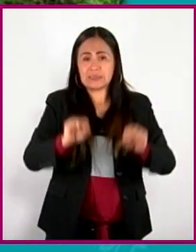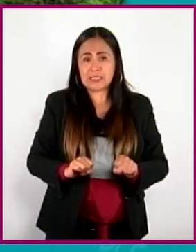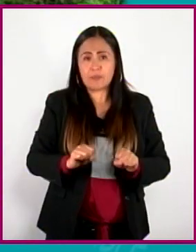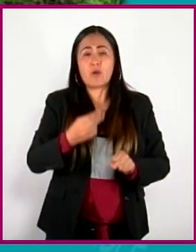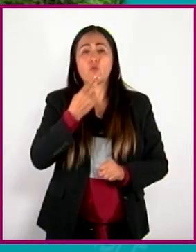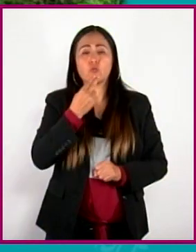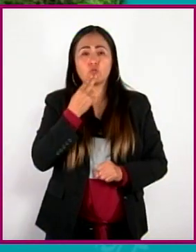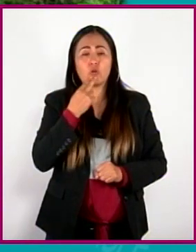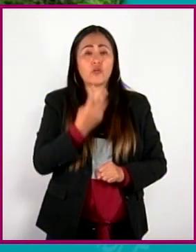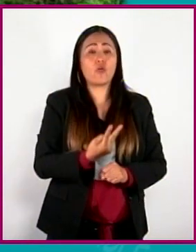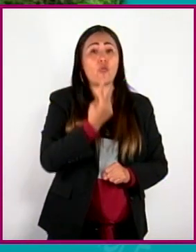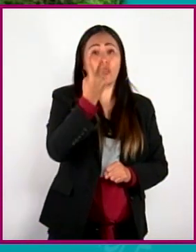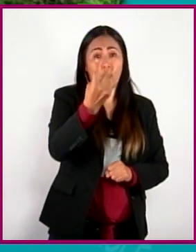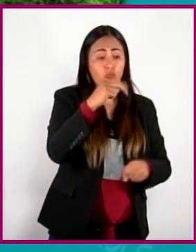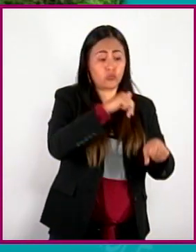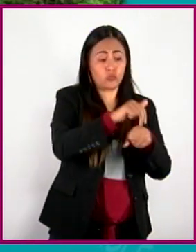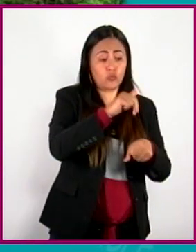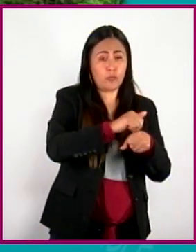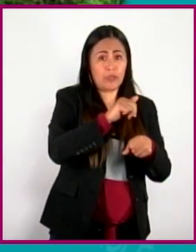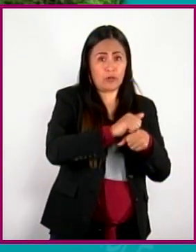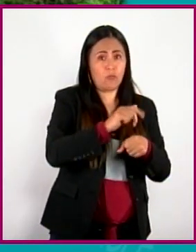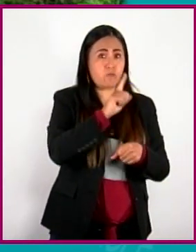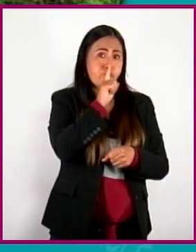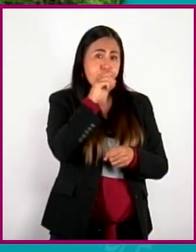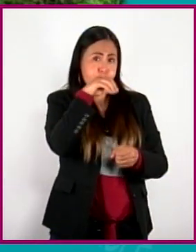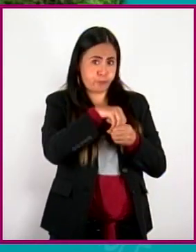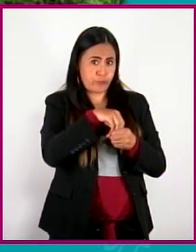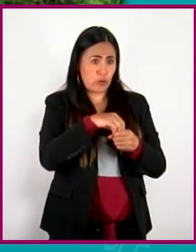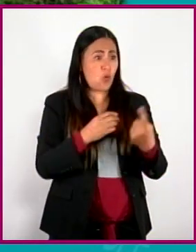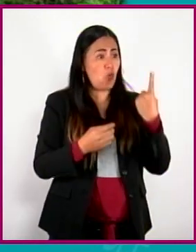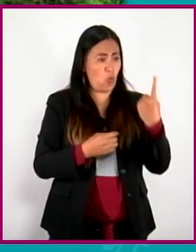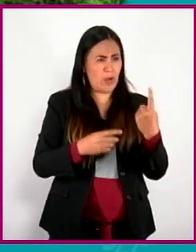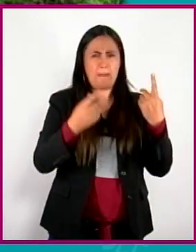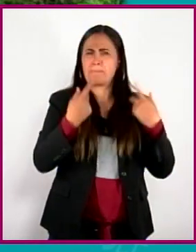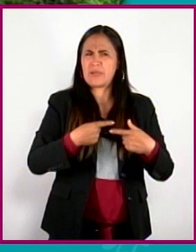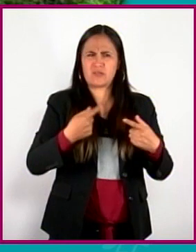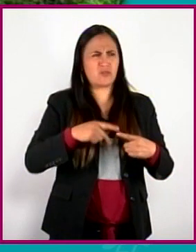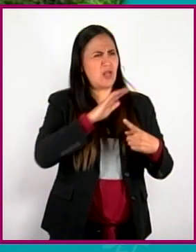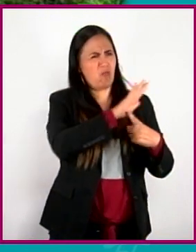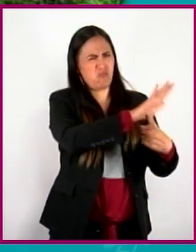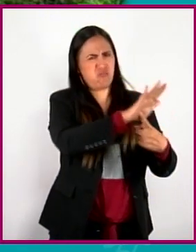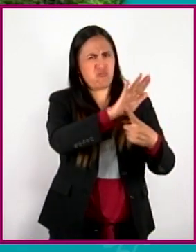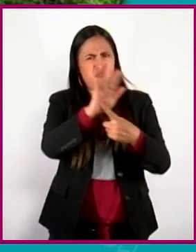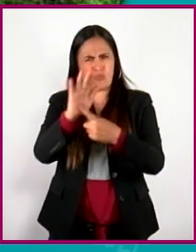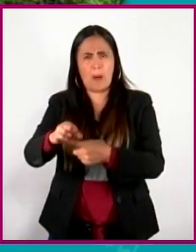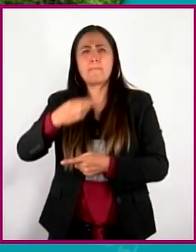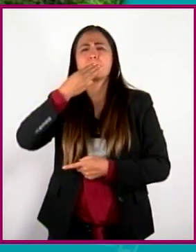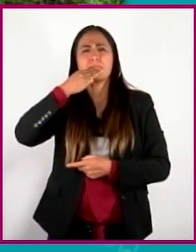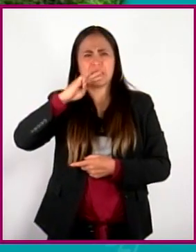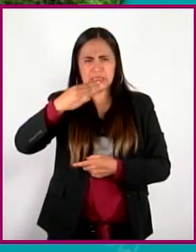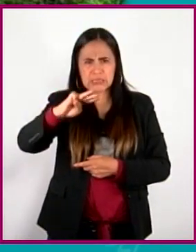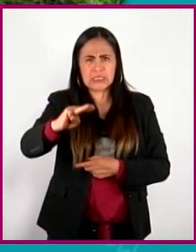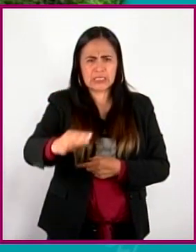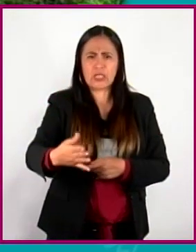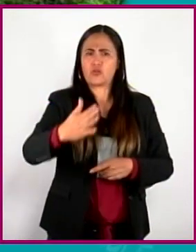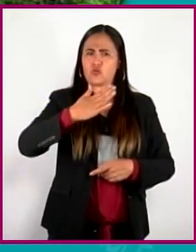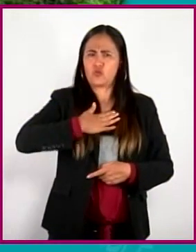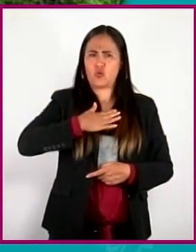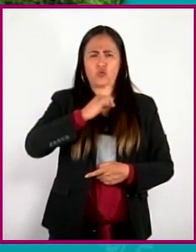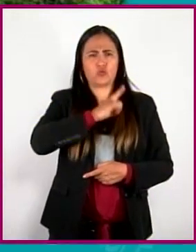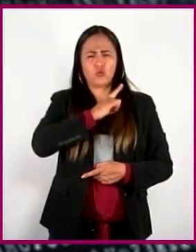dos claves. Una que le puede decir a todo mundo para que le puedan enviar mensajes que solo él puede